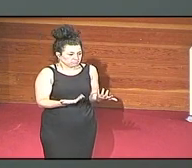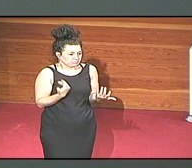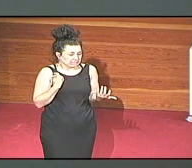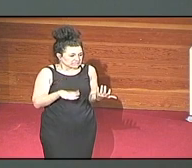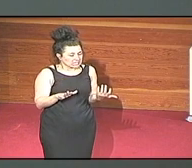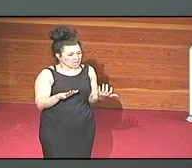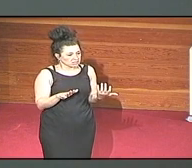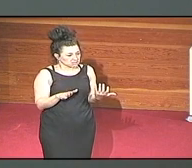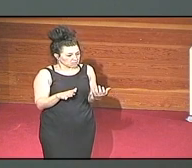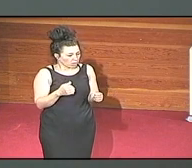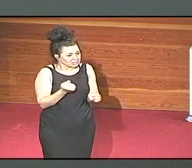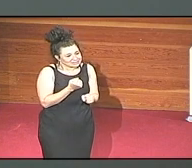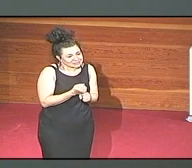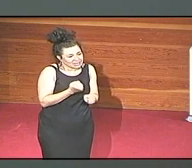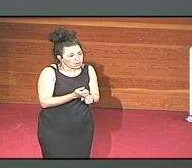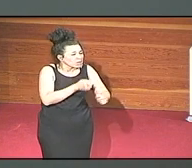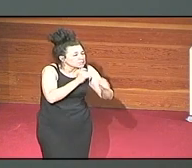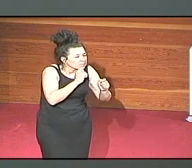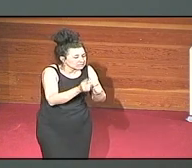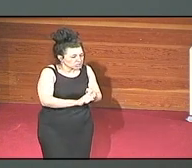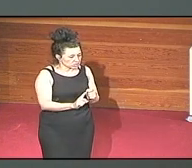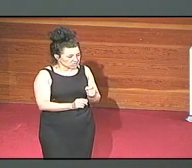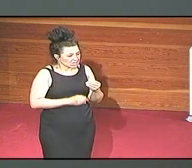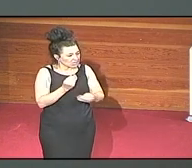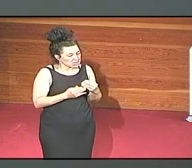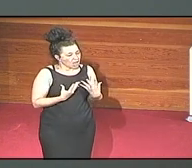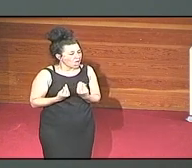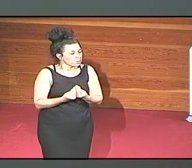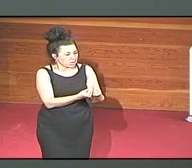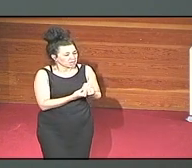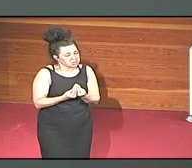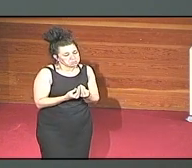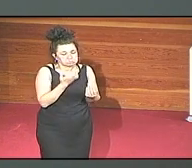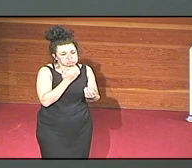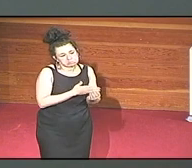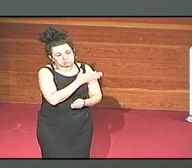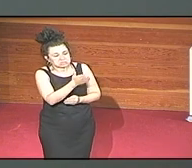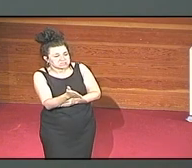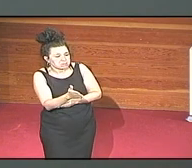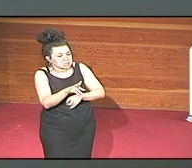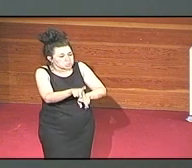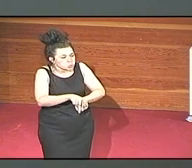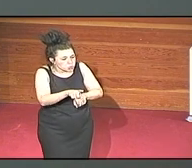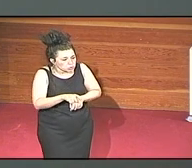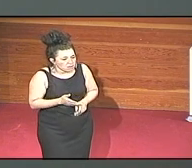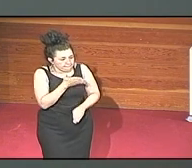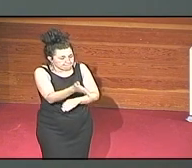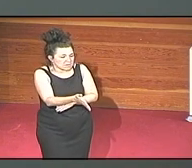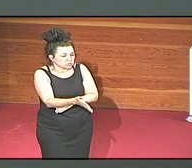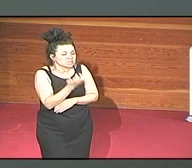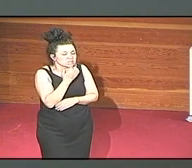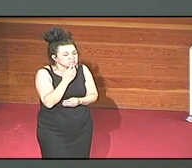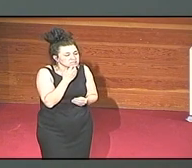de per se no es no son entrevistas lo que hacíamos era acompañarles a los sitios si van a cultivar pues les acompañamos y